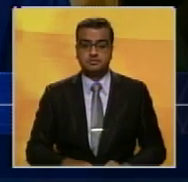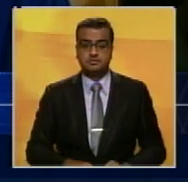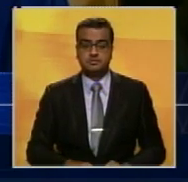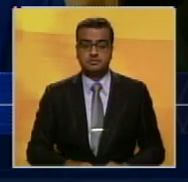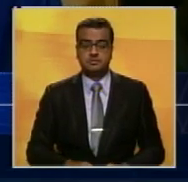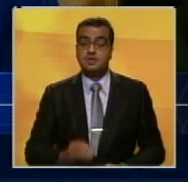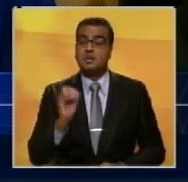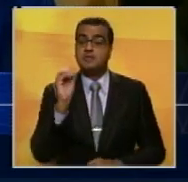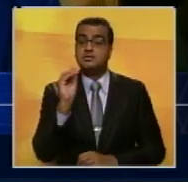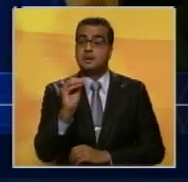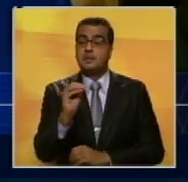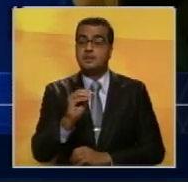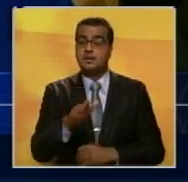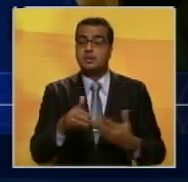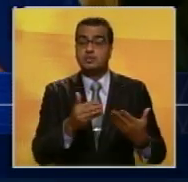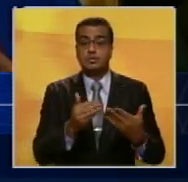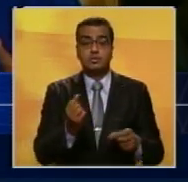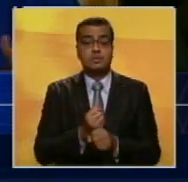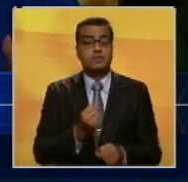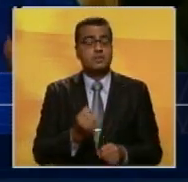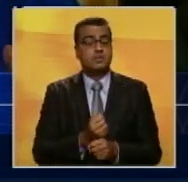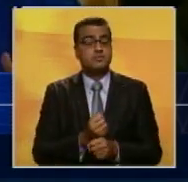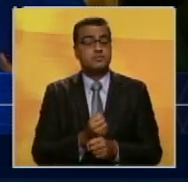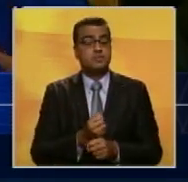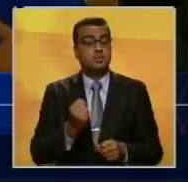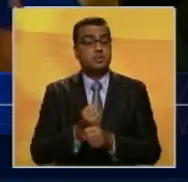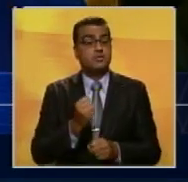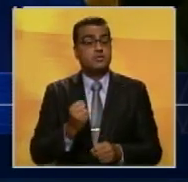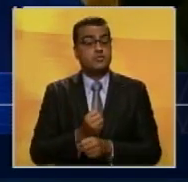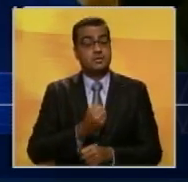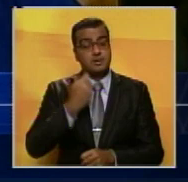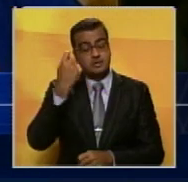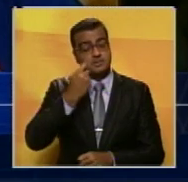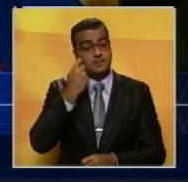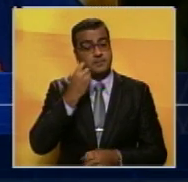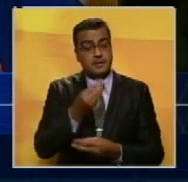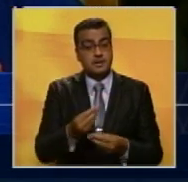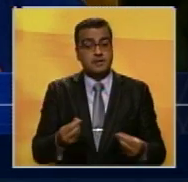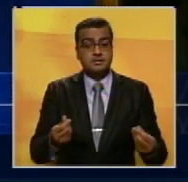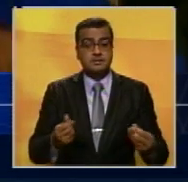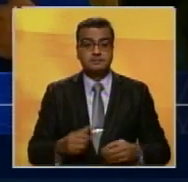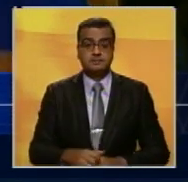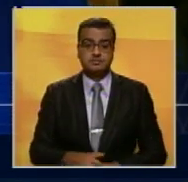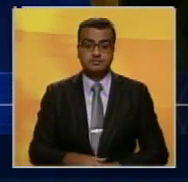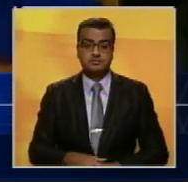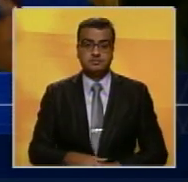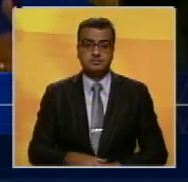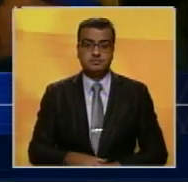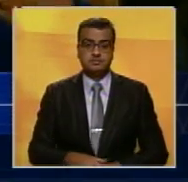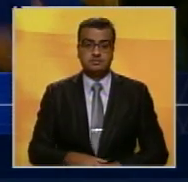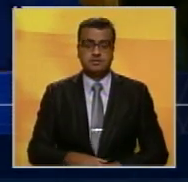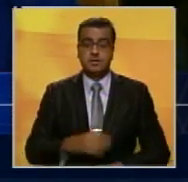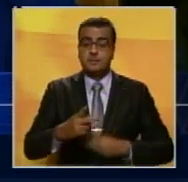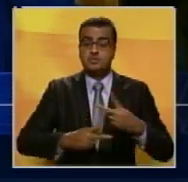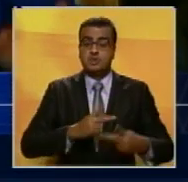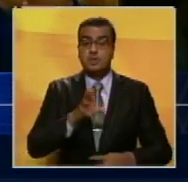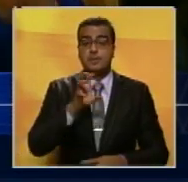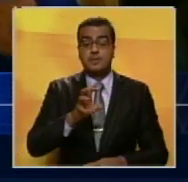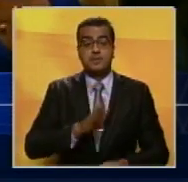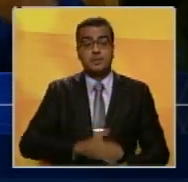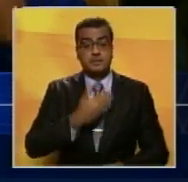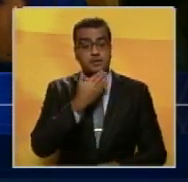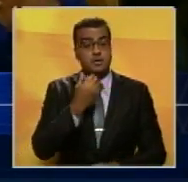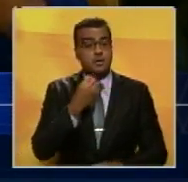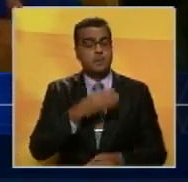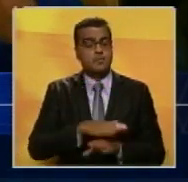Convocar a la clase obrera. Si la clase obrera es la que crea la riqueza y produce para que los países funcionen,